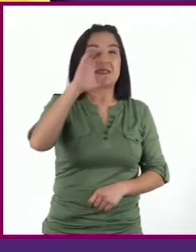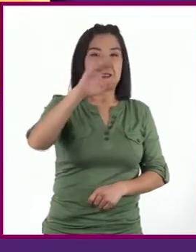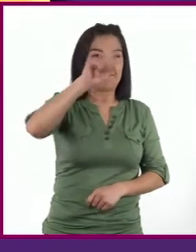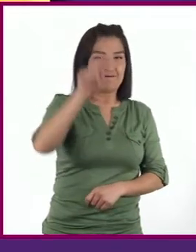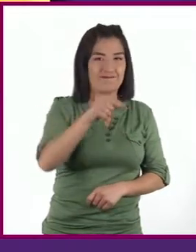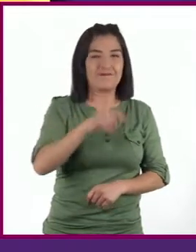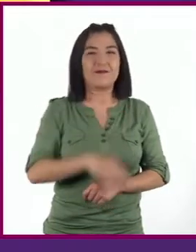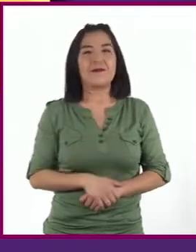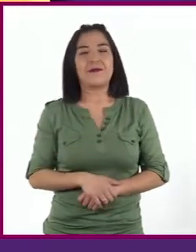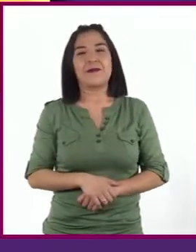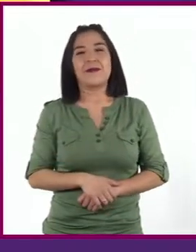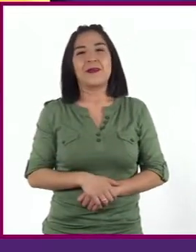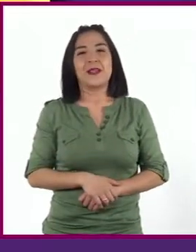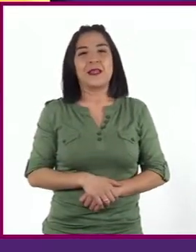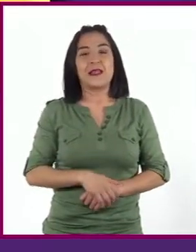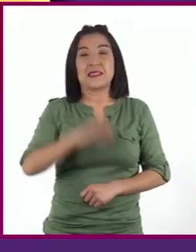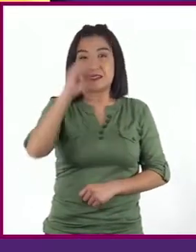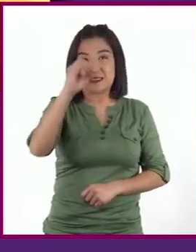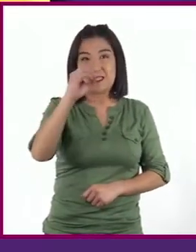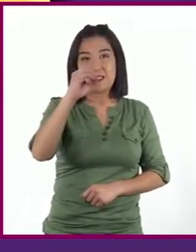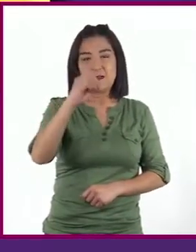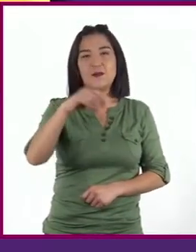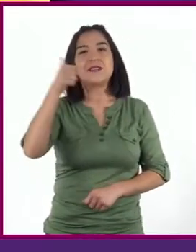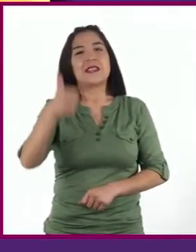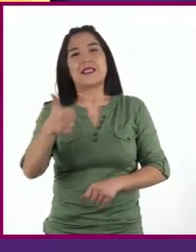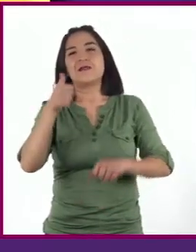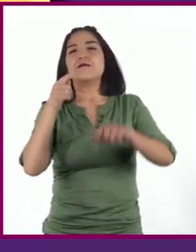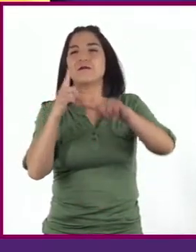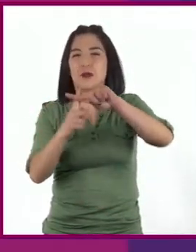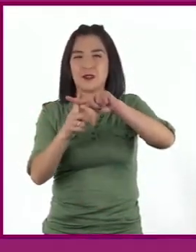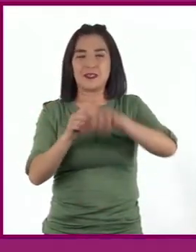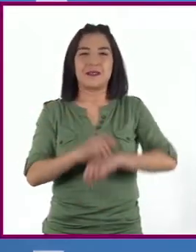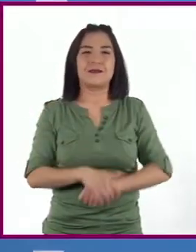sus coordenadas son 0 y 6 positivo.